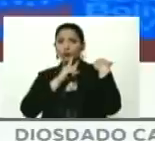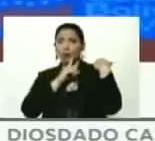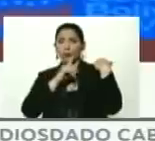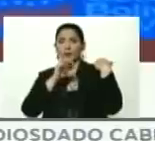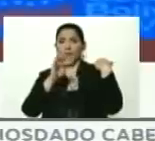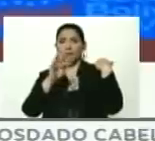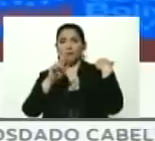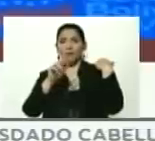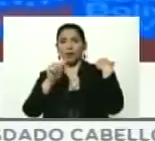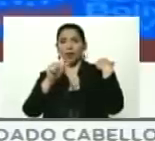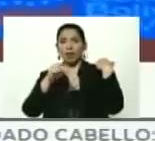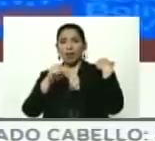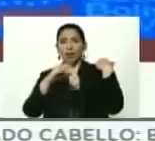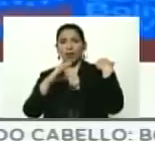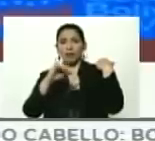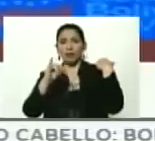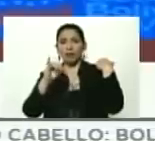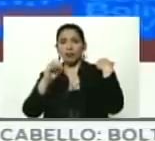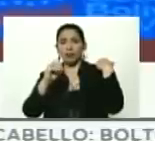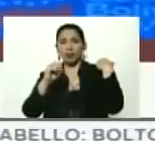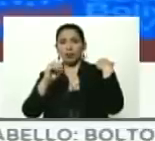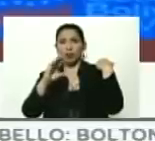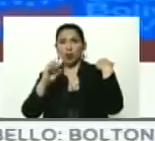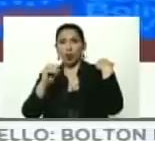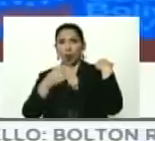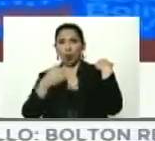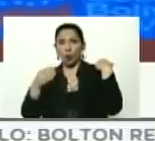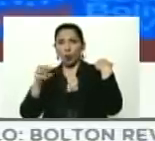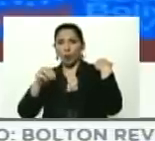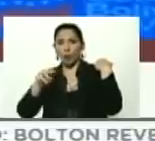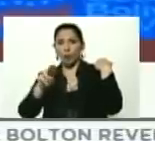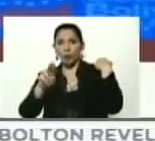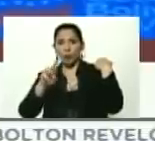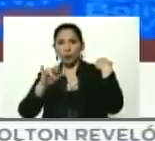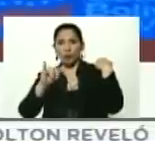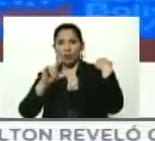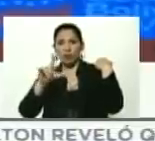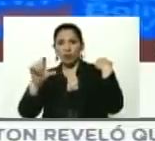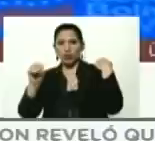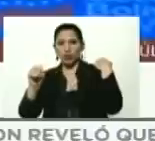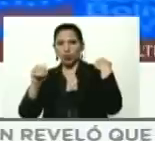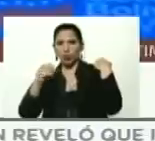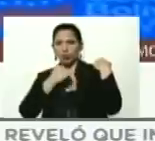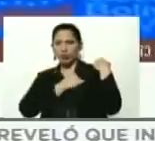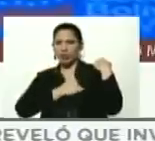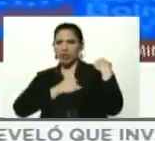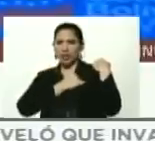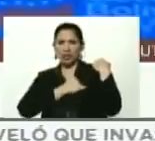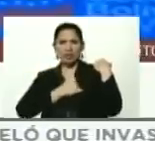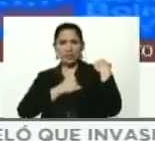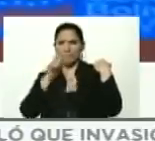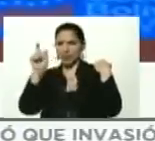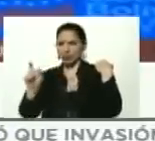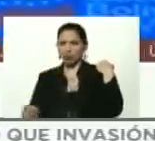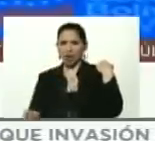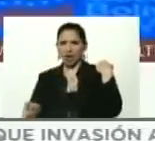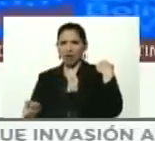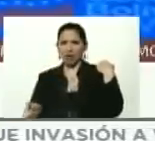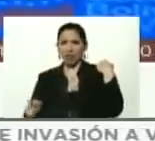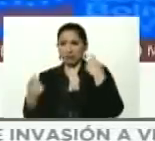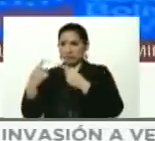personaje de las relaciones energéticas de Venezuela, que tiene múltiples demandas por